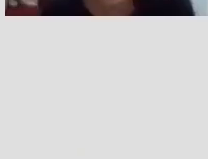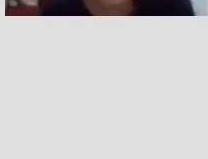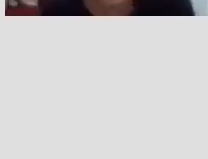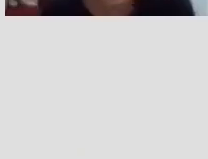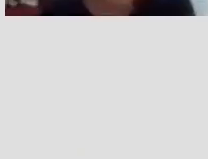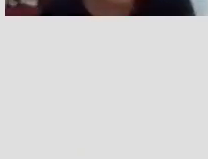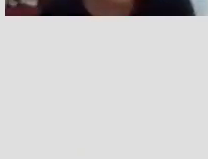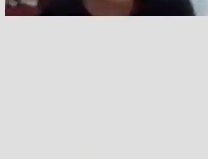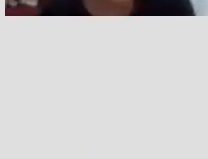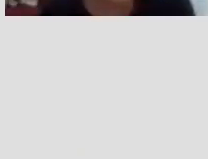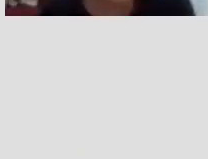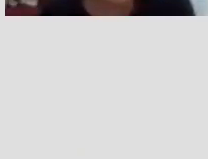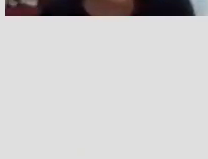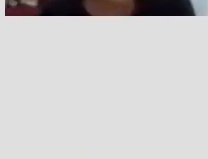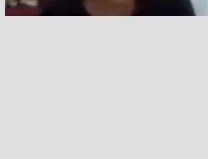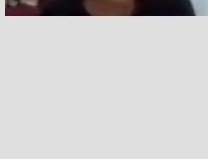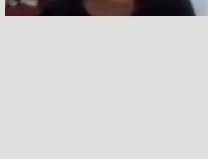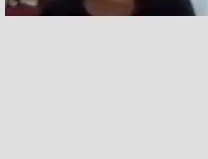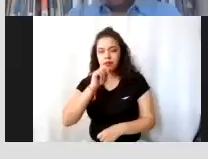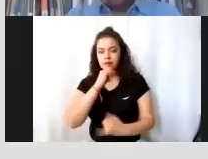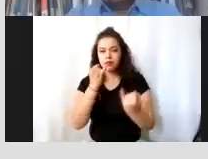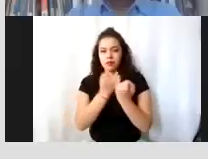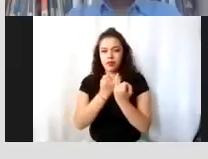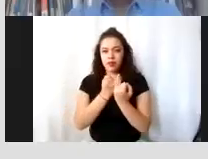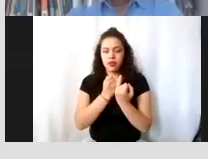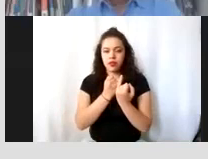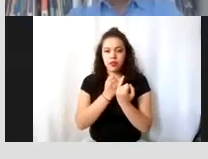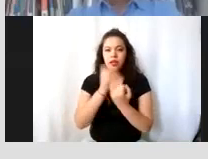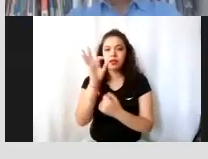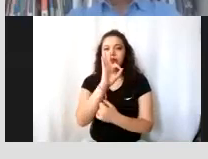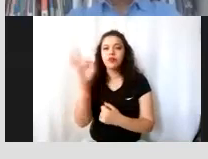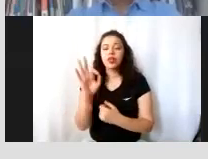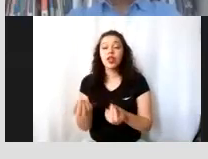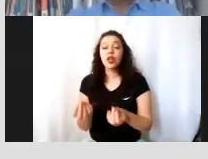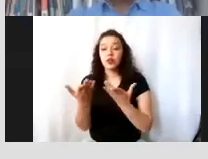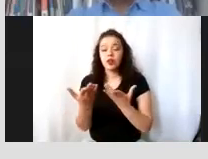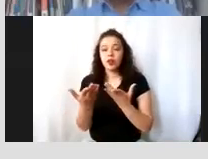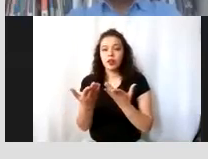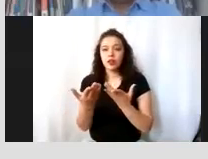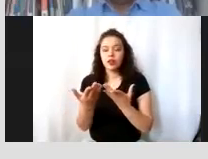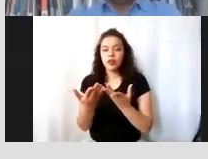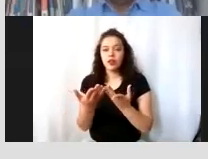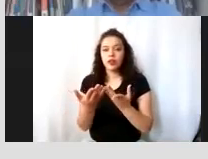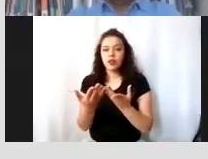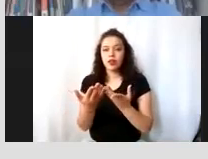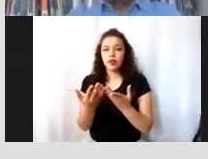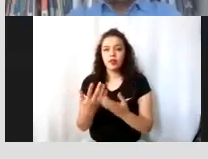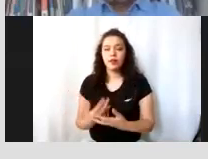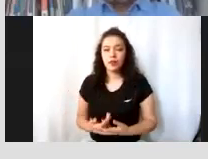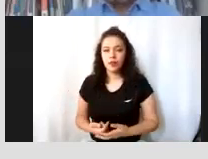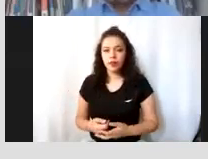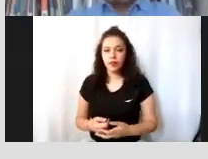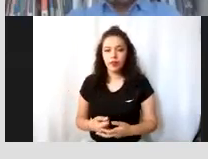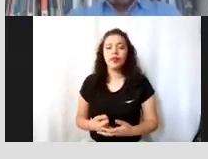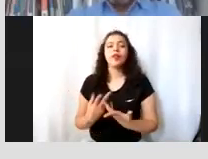20 mujeres, y también de manera porcentual, de acuerdo al número total de